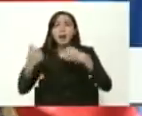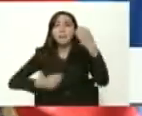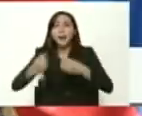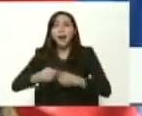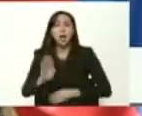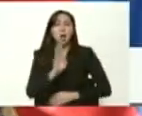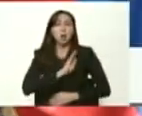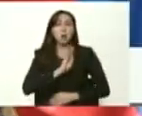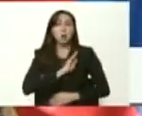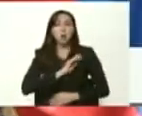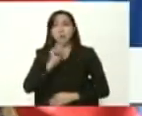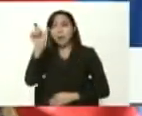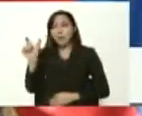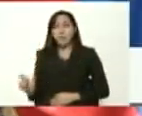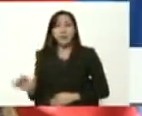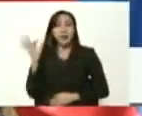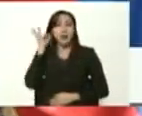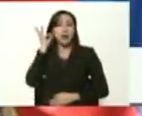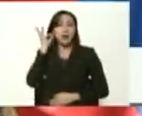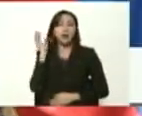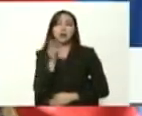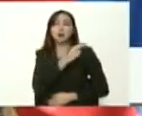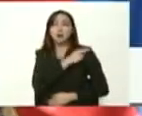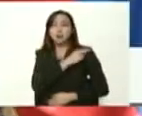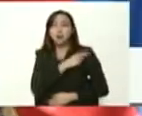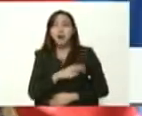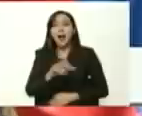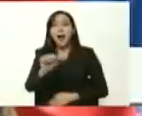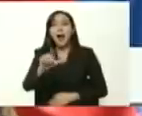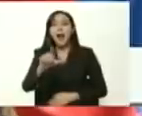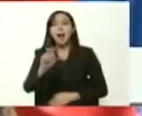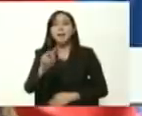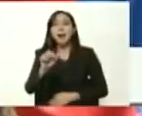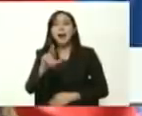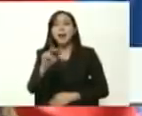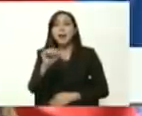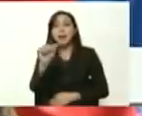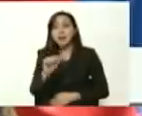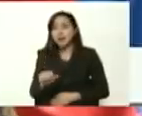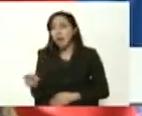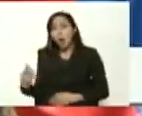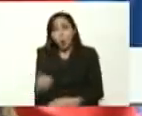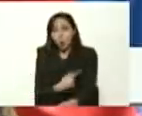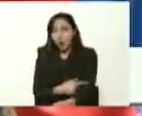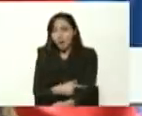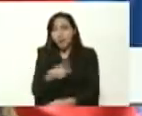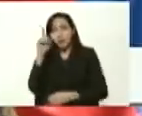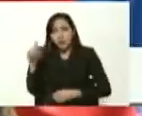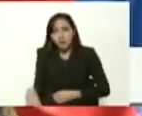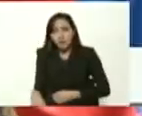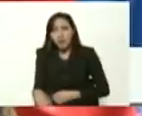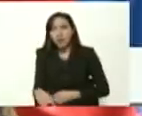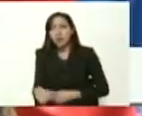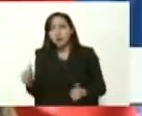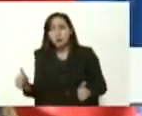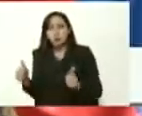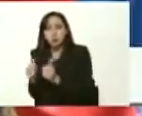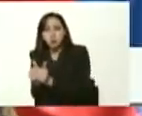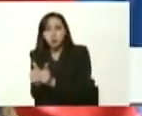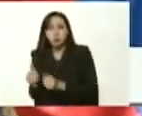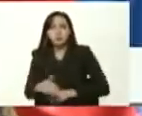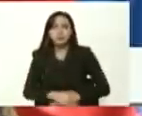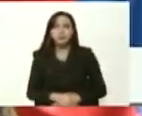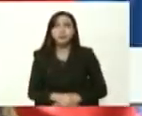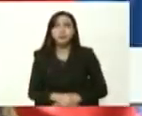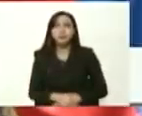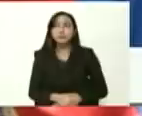de Laura Yelitza Álvarez, hermano de Piligra,